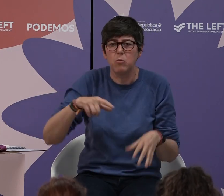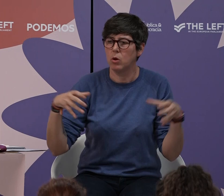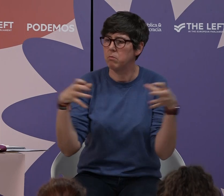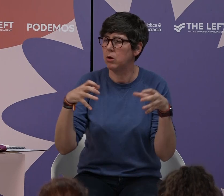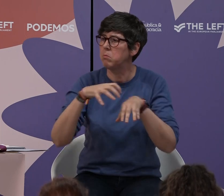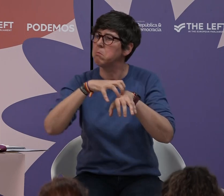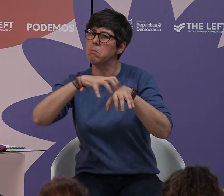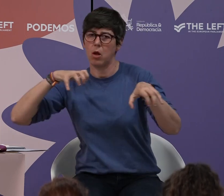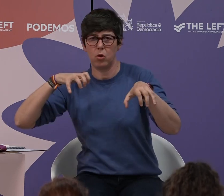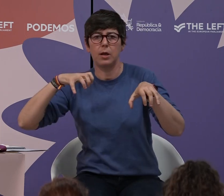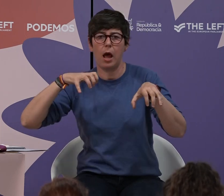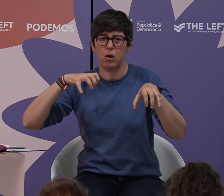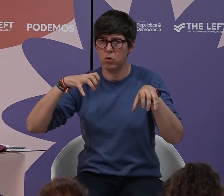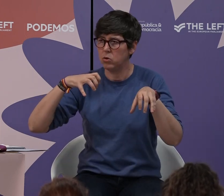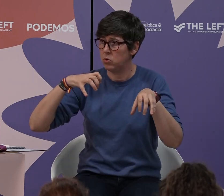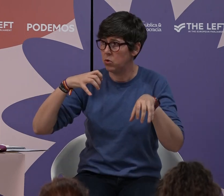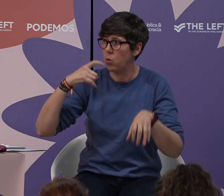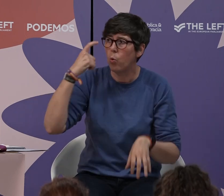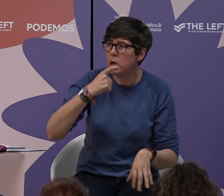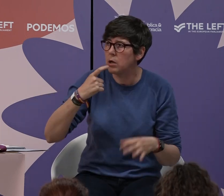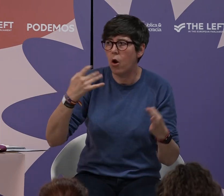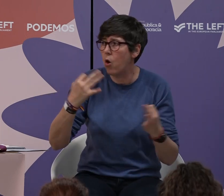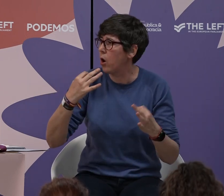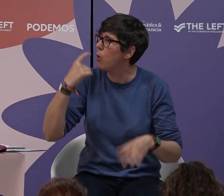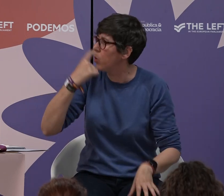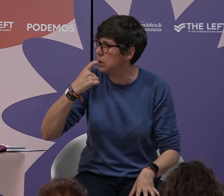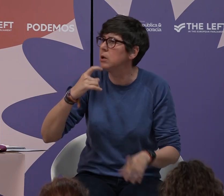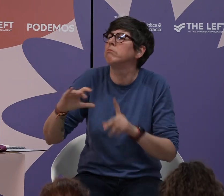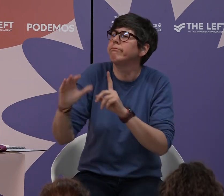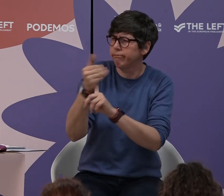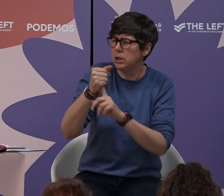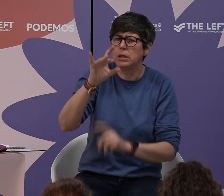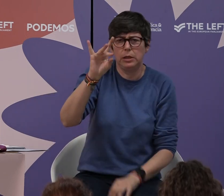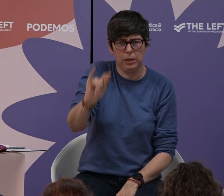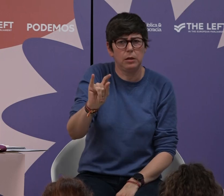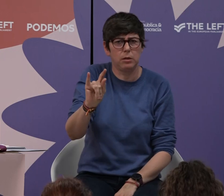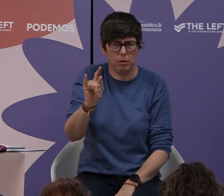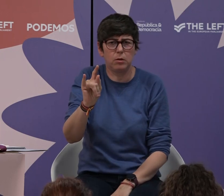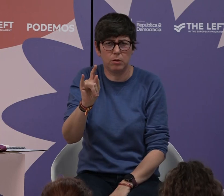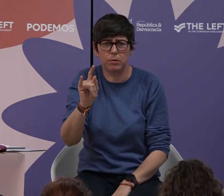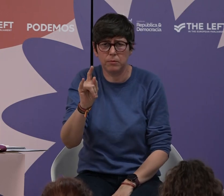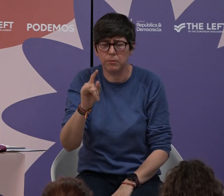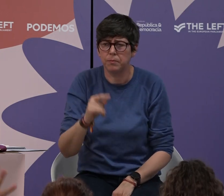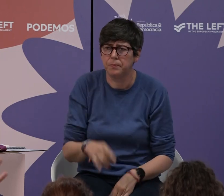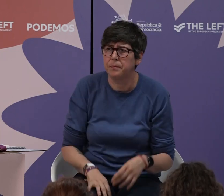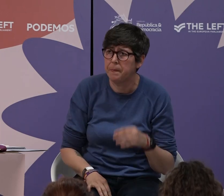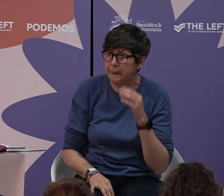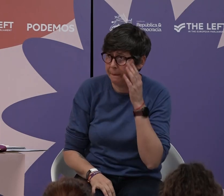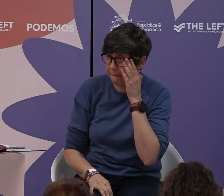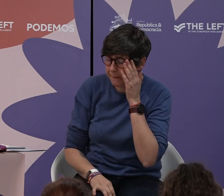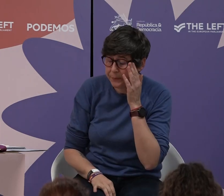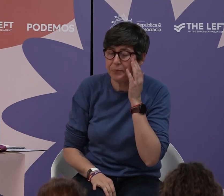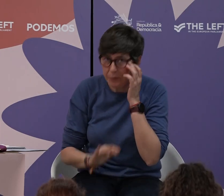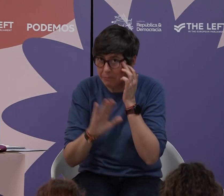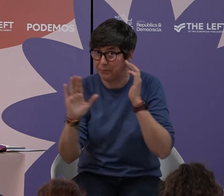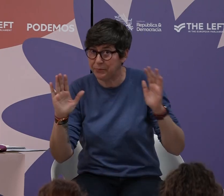diferente y queremos ser un partido de mayorías cueste lo que cueste lo vamos a conseguir Claro que lo vamos a